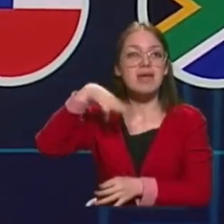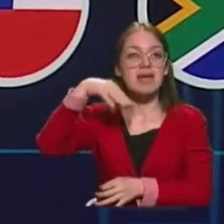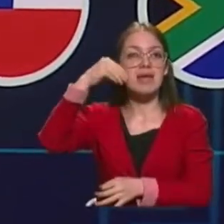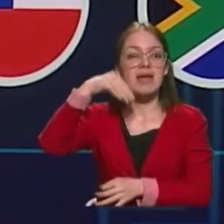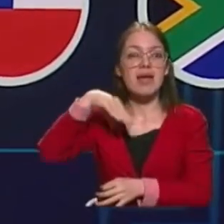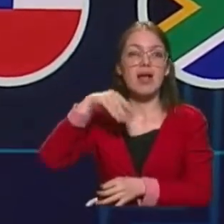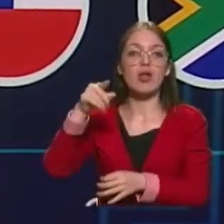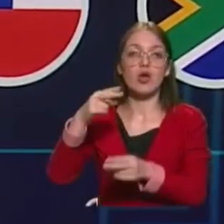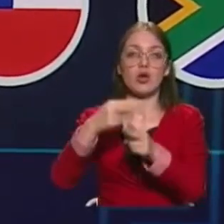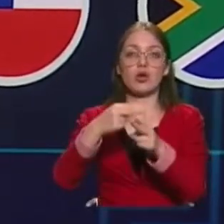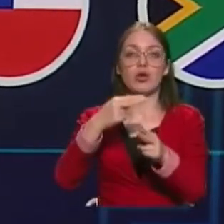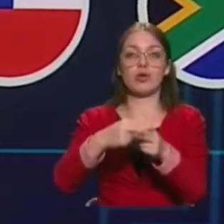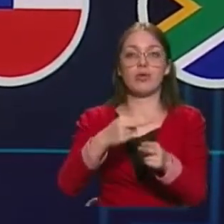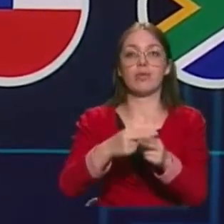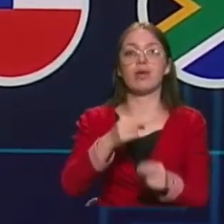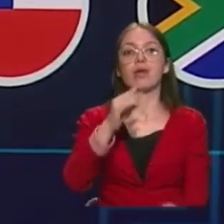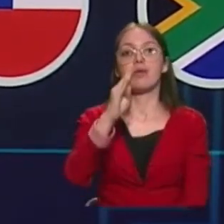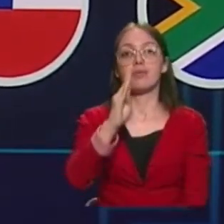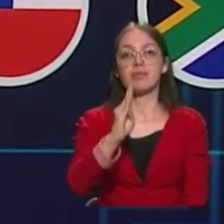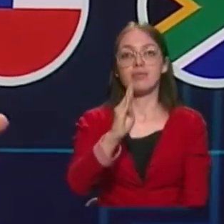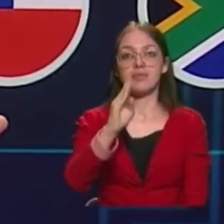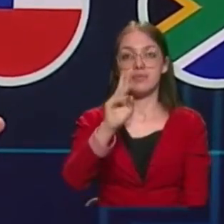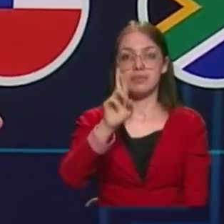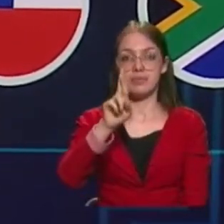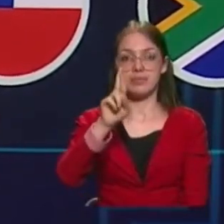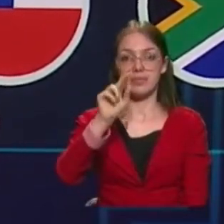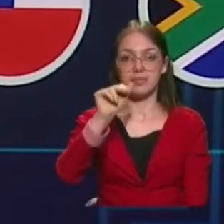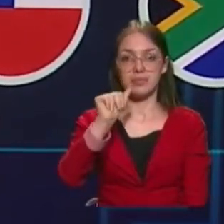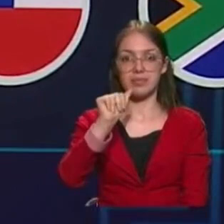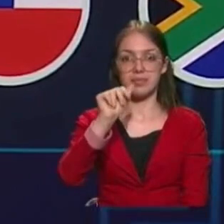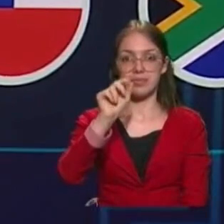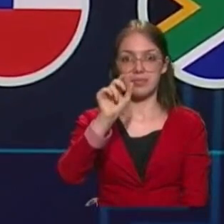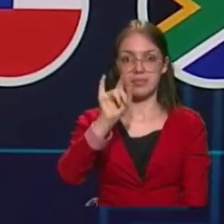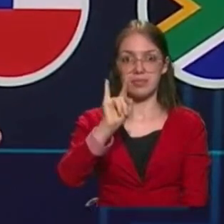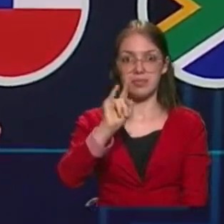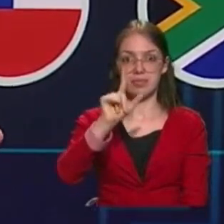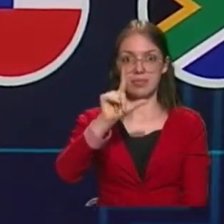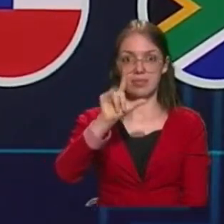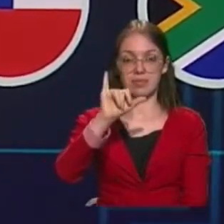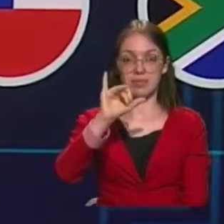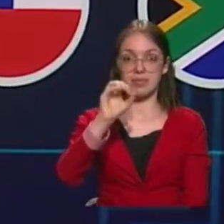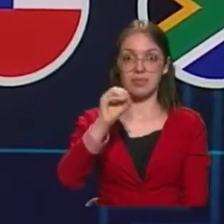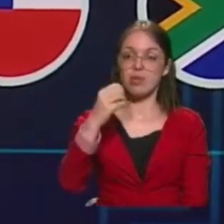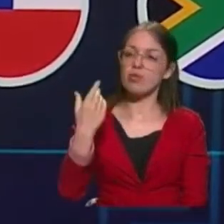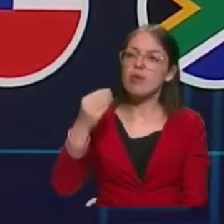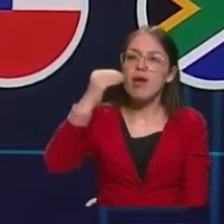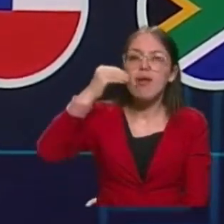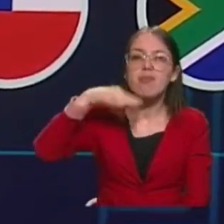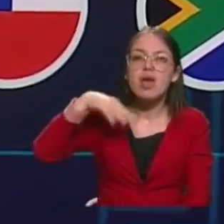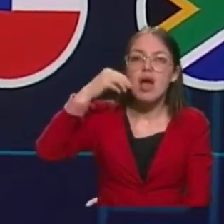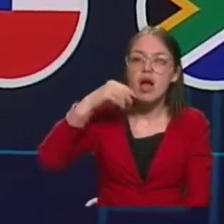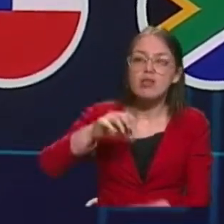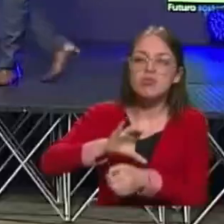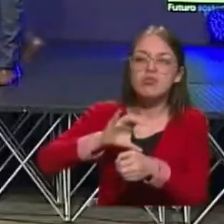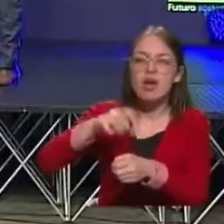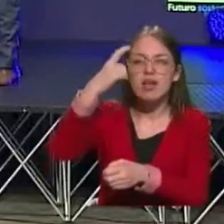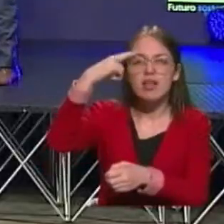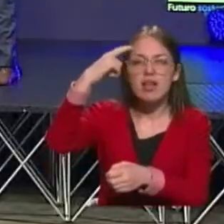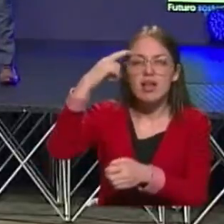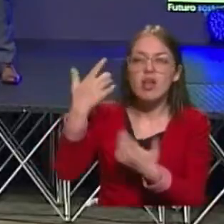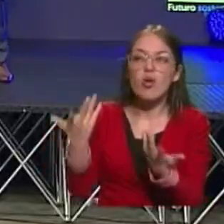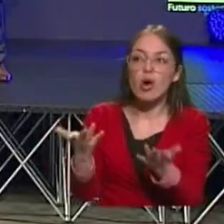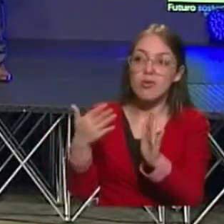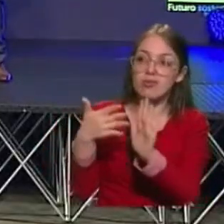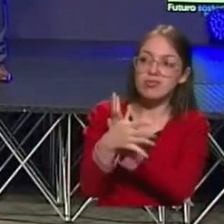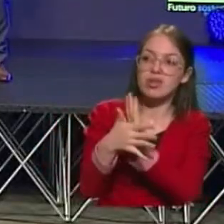espinoza que viene desde el sur del valle de aburrá a contarnos que se está haciendo y por qué envigado es una ciudad inteligente alcalde buenas